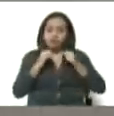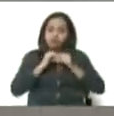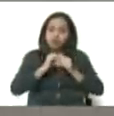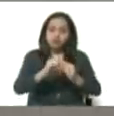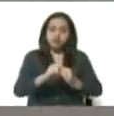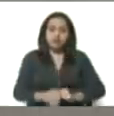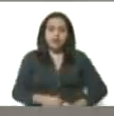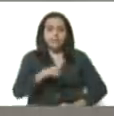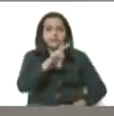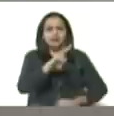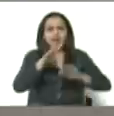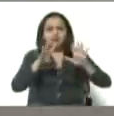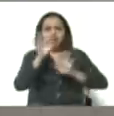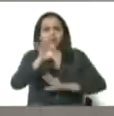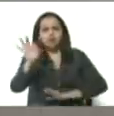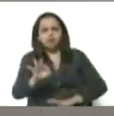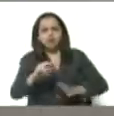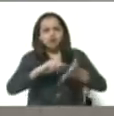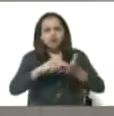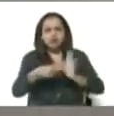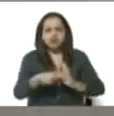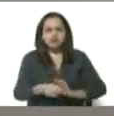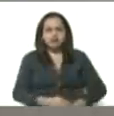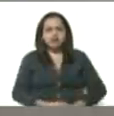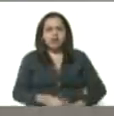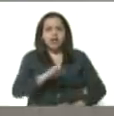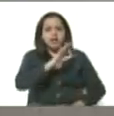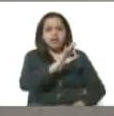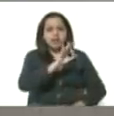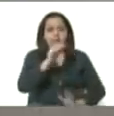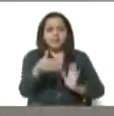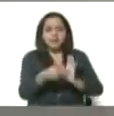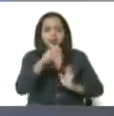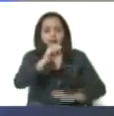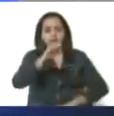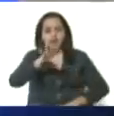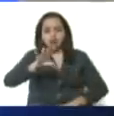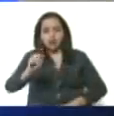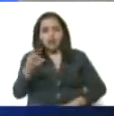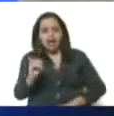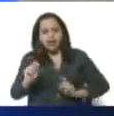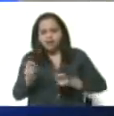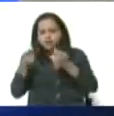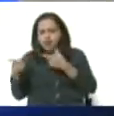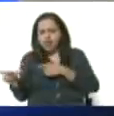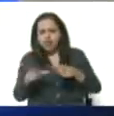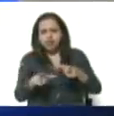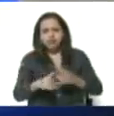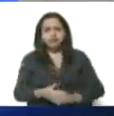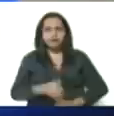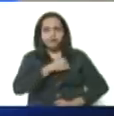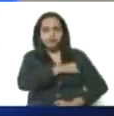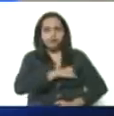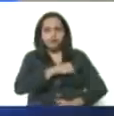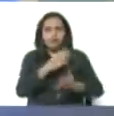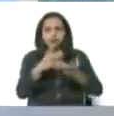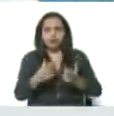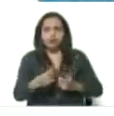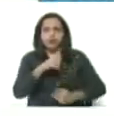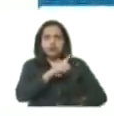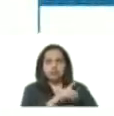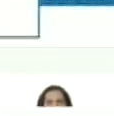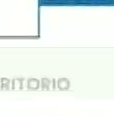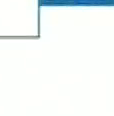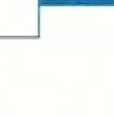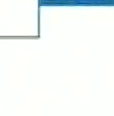Un 29%, es decir, 3.050 casos son recuperados y la lamentable cifra de 100